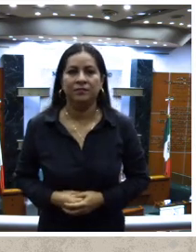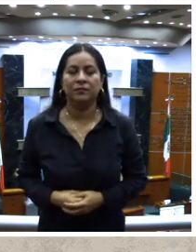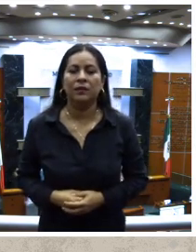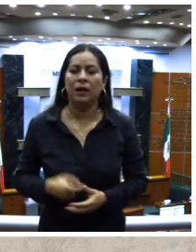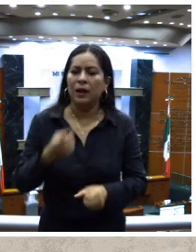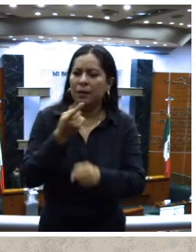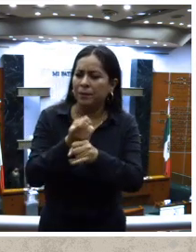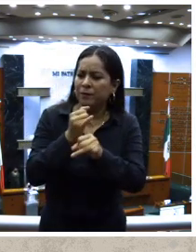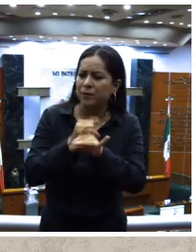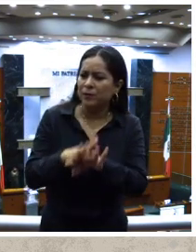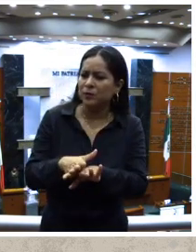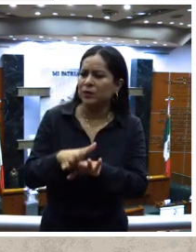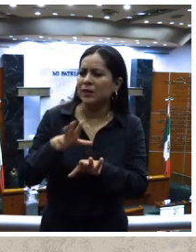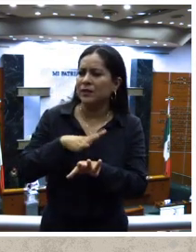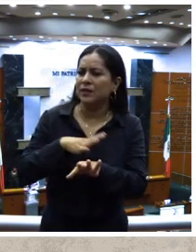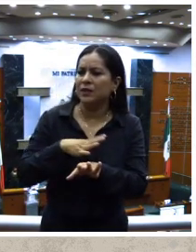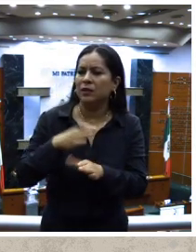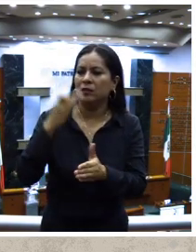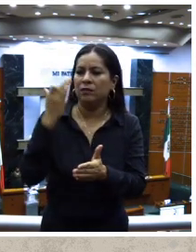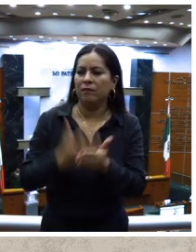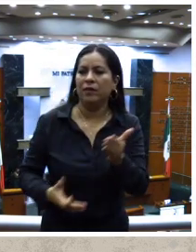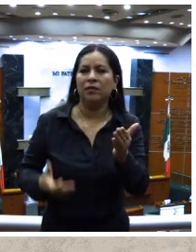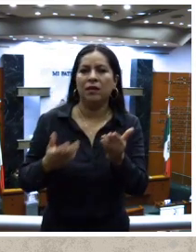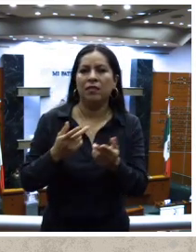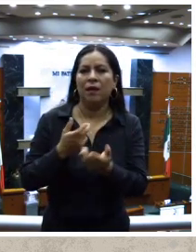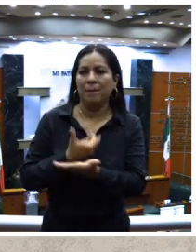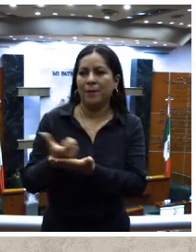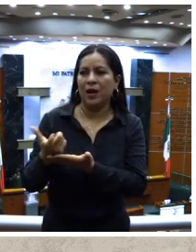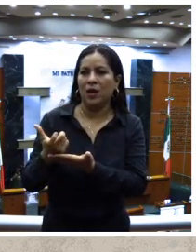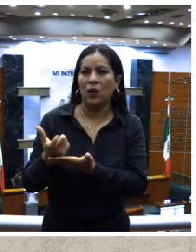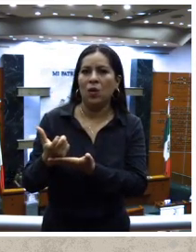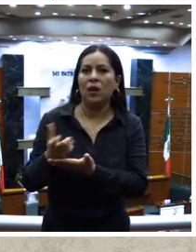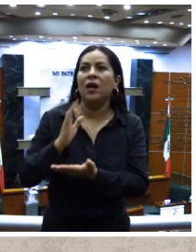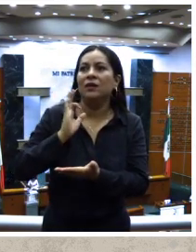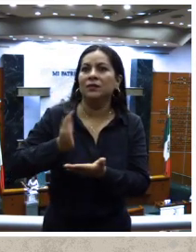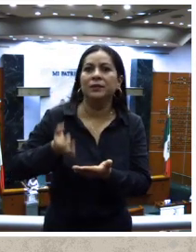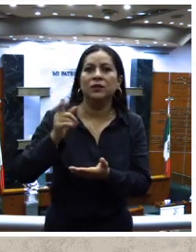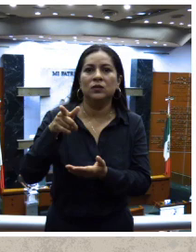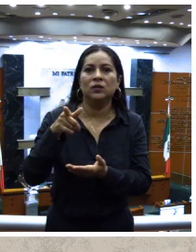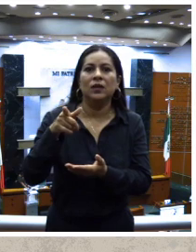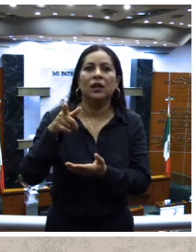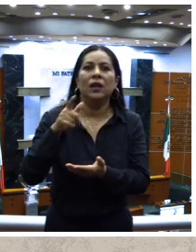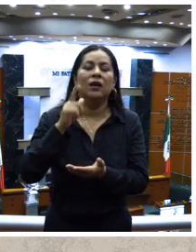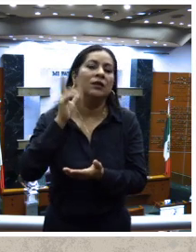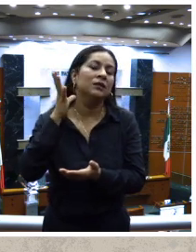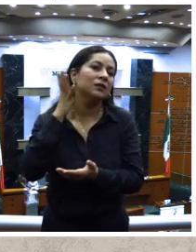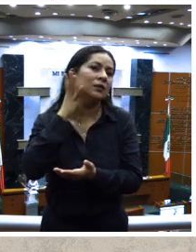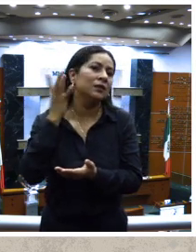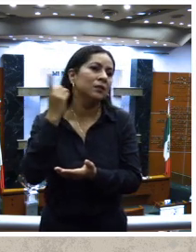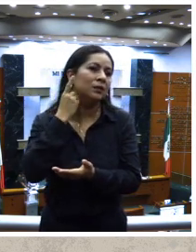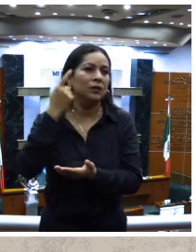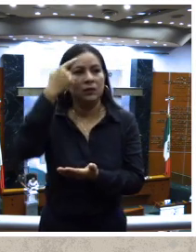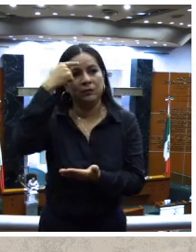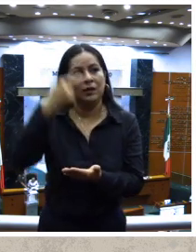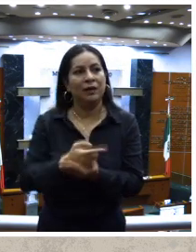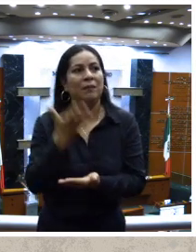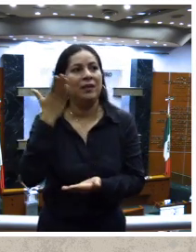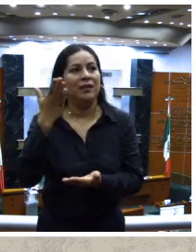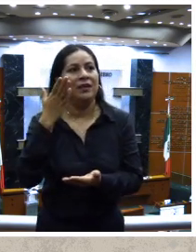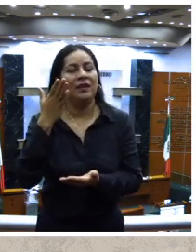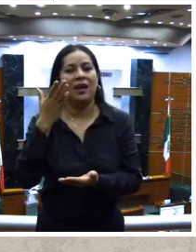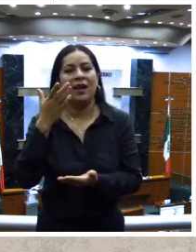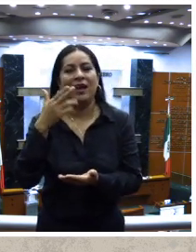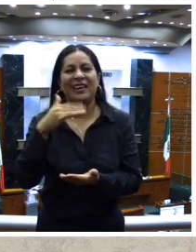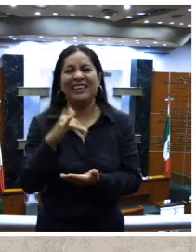El primer dato que se tiene de una deuda es la autorización por parte de los legisladores mexicanos para solicitar a